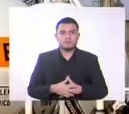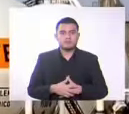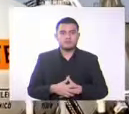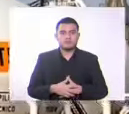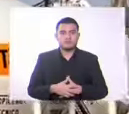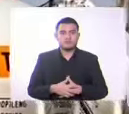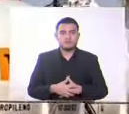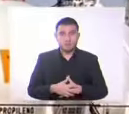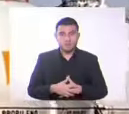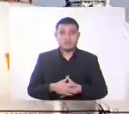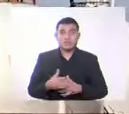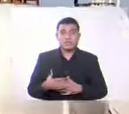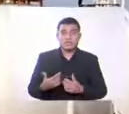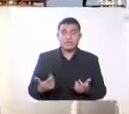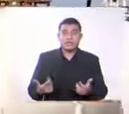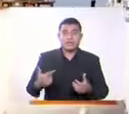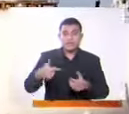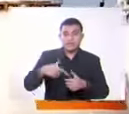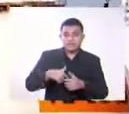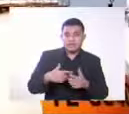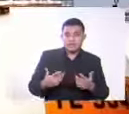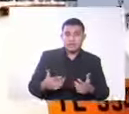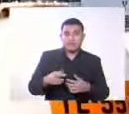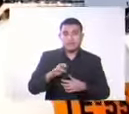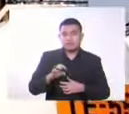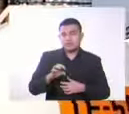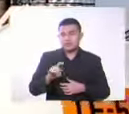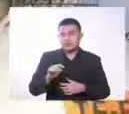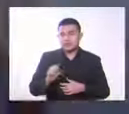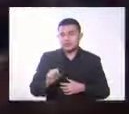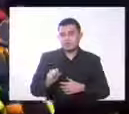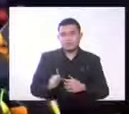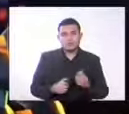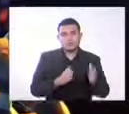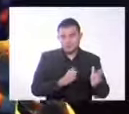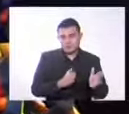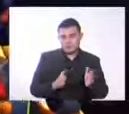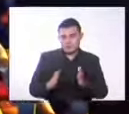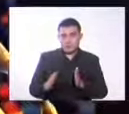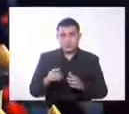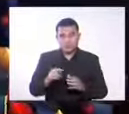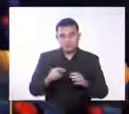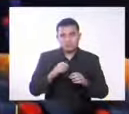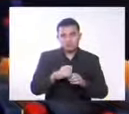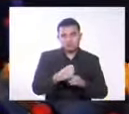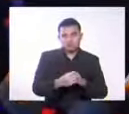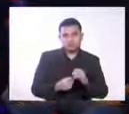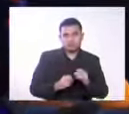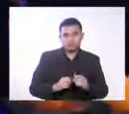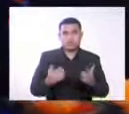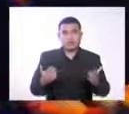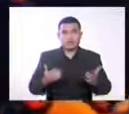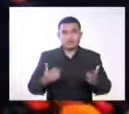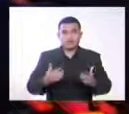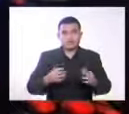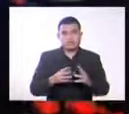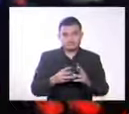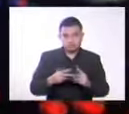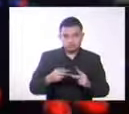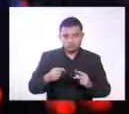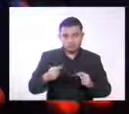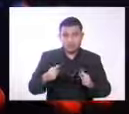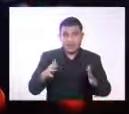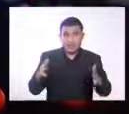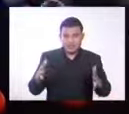A medida que el petróleo pasa a través del reactor, los catalizadores de zeolita desencadenan reacciones que parten las moléculas grandes